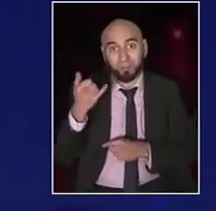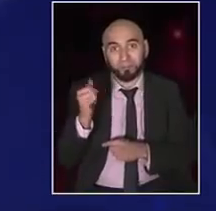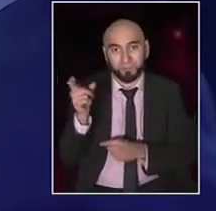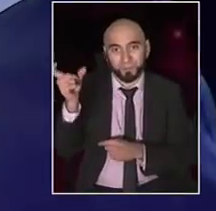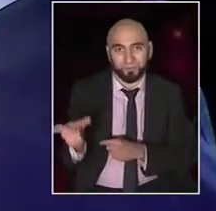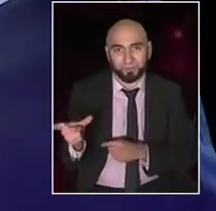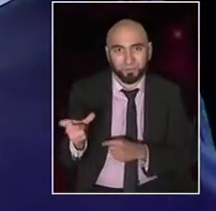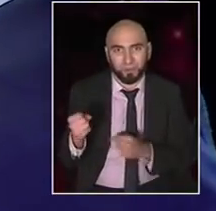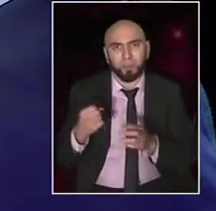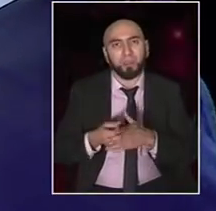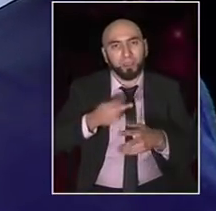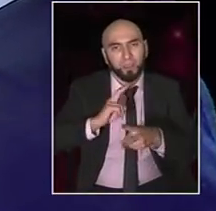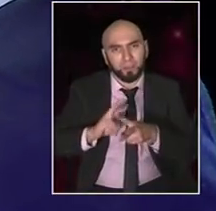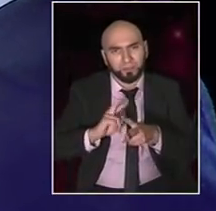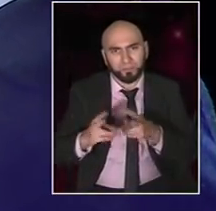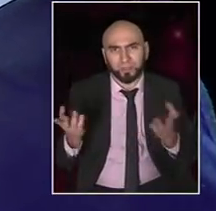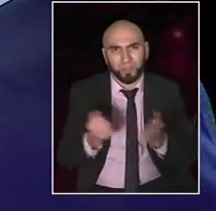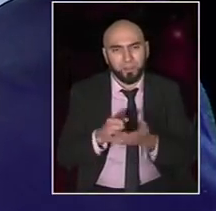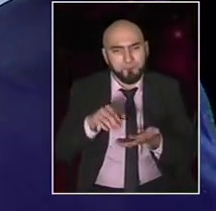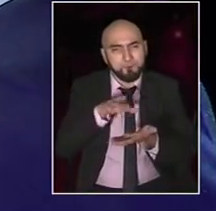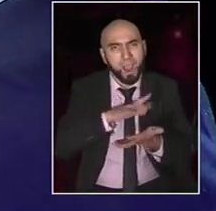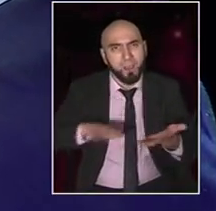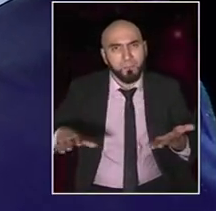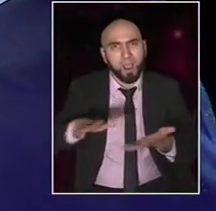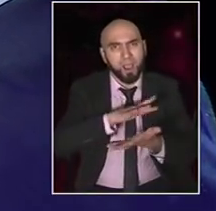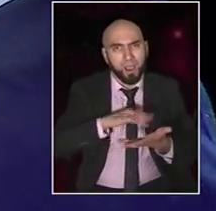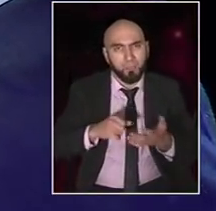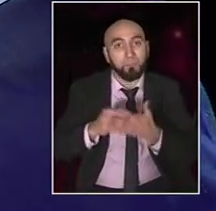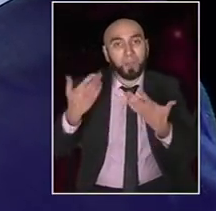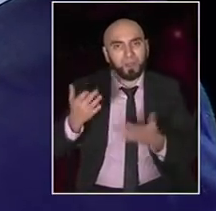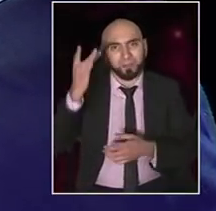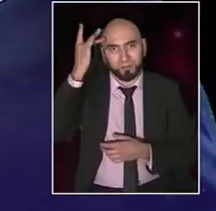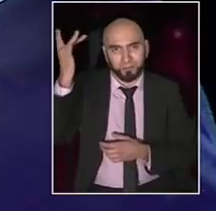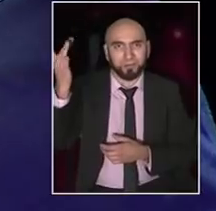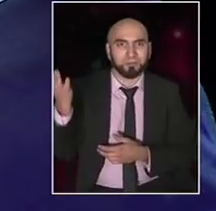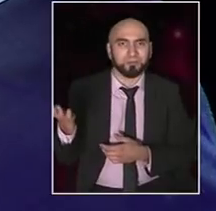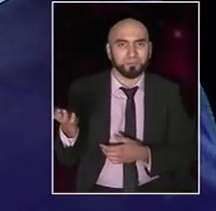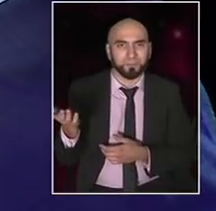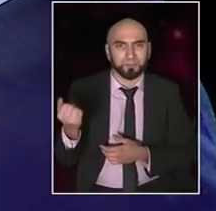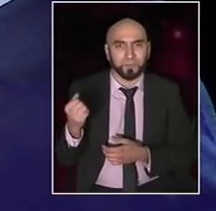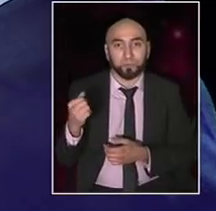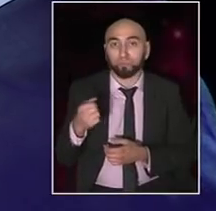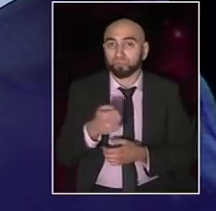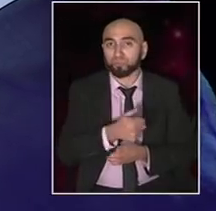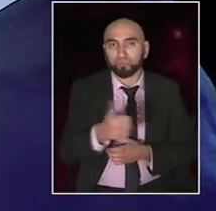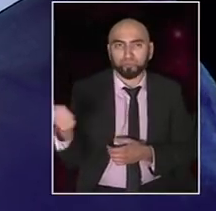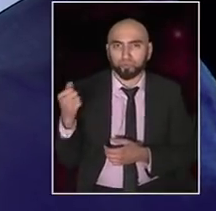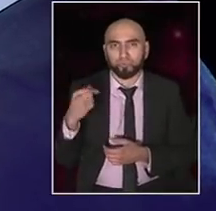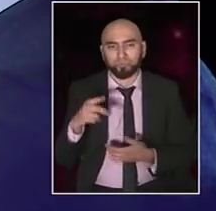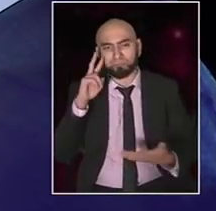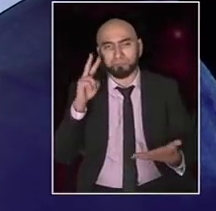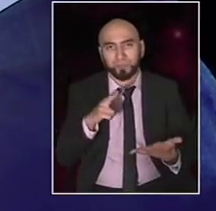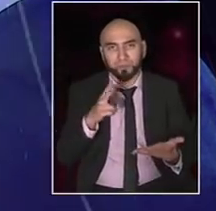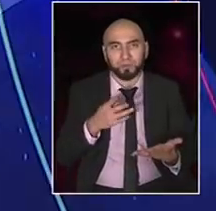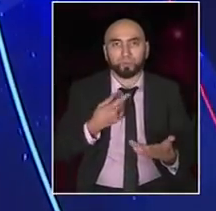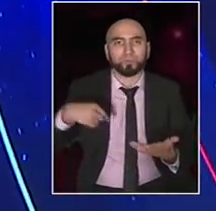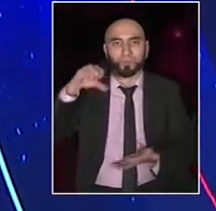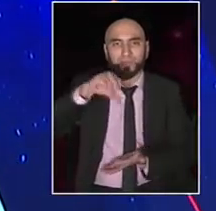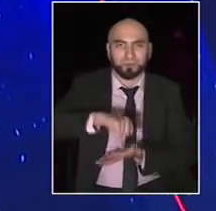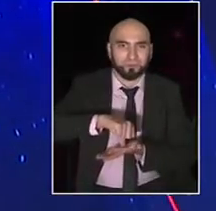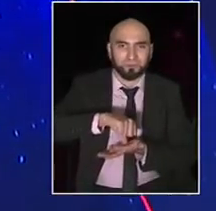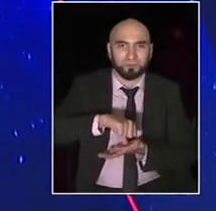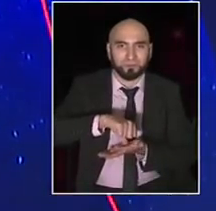el mapa para la inteligencia. Todos reconocemos en ese mapa de Gay el país que habitamos